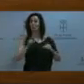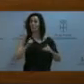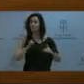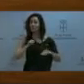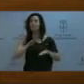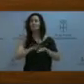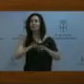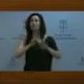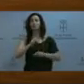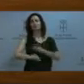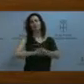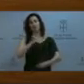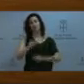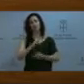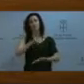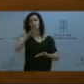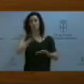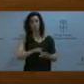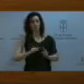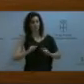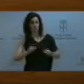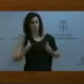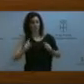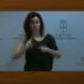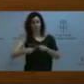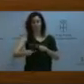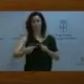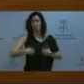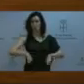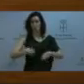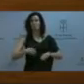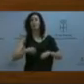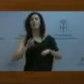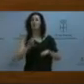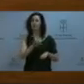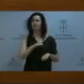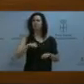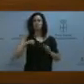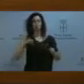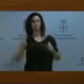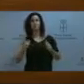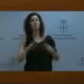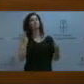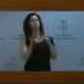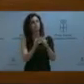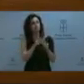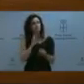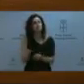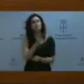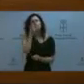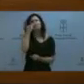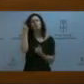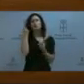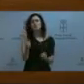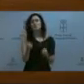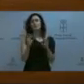para realizarse en la comunidad en la que se vive. Con todo eso estamos de acuerdo. Y estamos de acuerdo, y nos parece muy interesante que